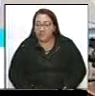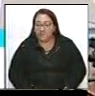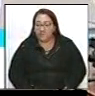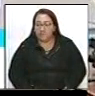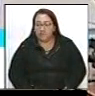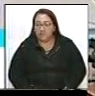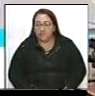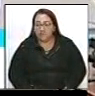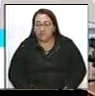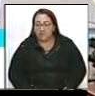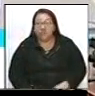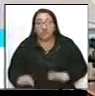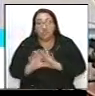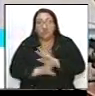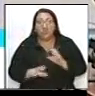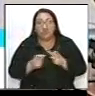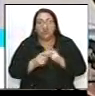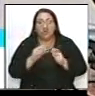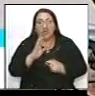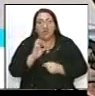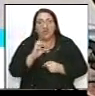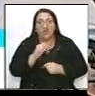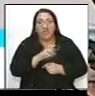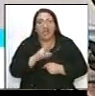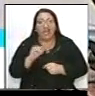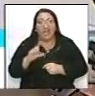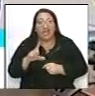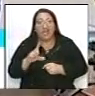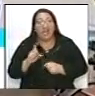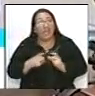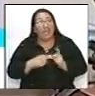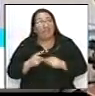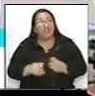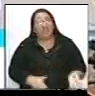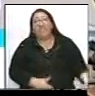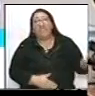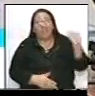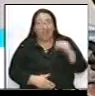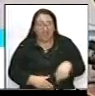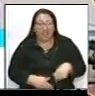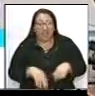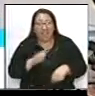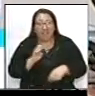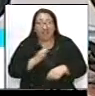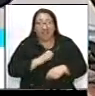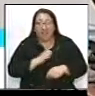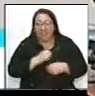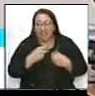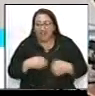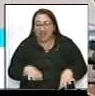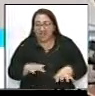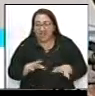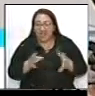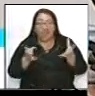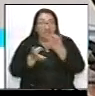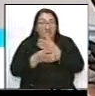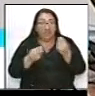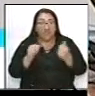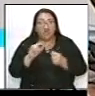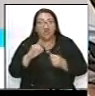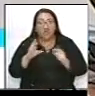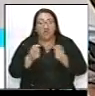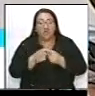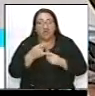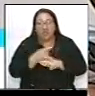se protegiera al congresista Becerril. Y entonces se trajo aquí a Ética, como ya se absolvió en la Subcomisión